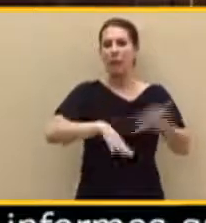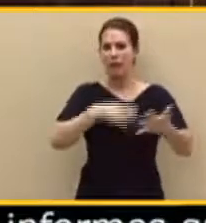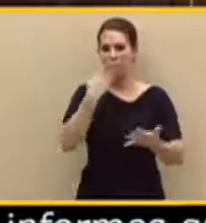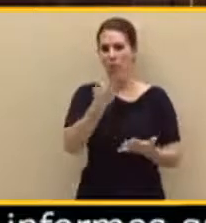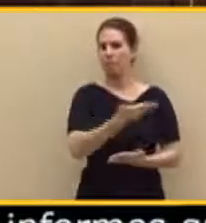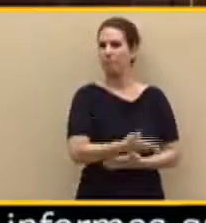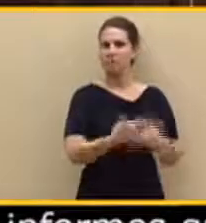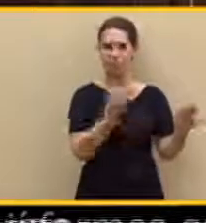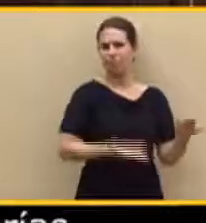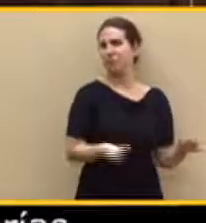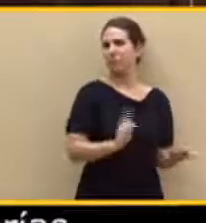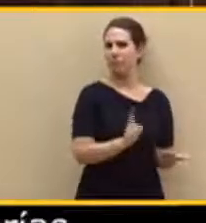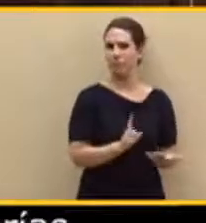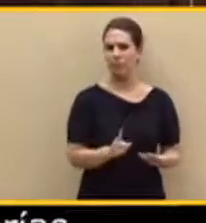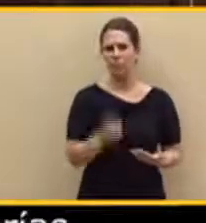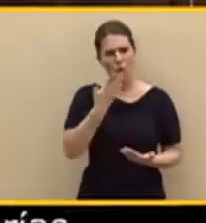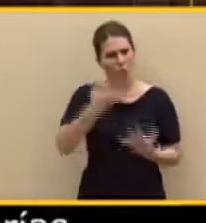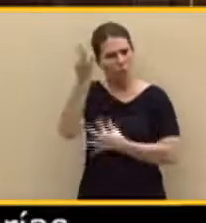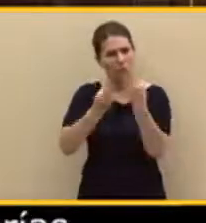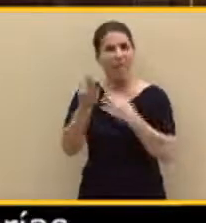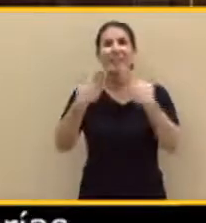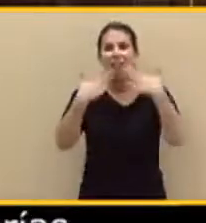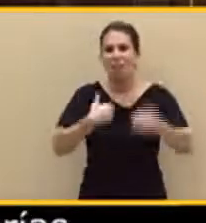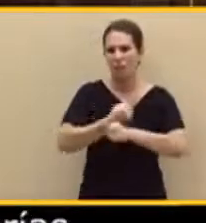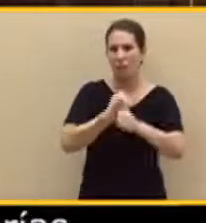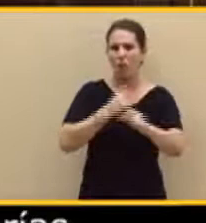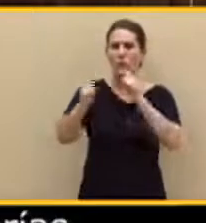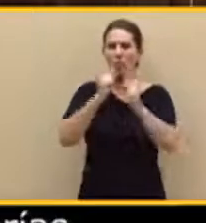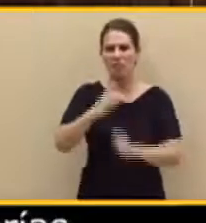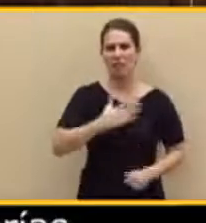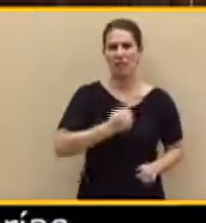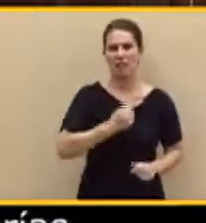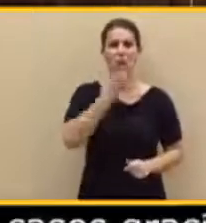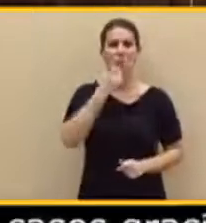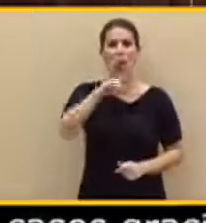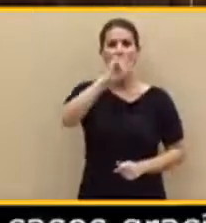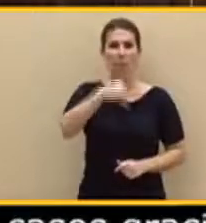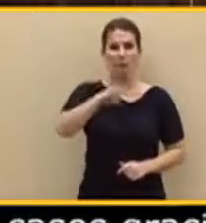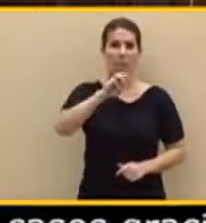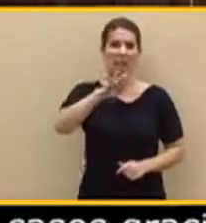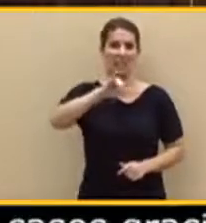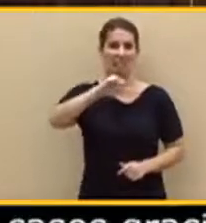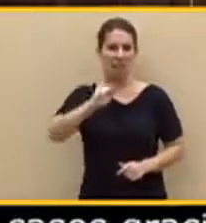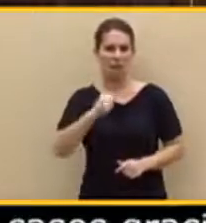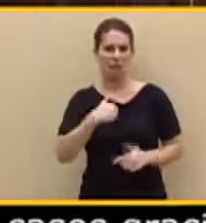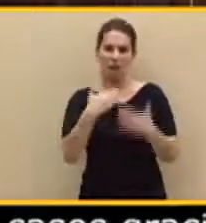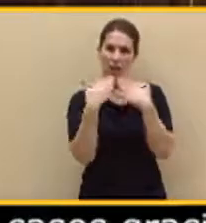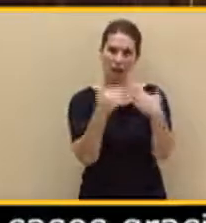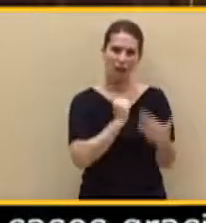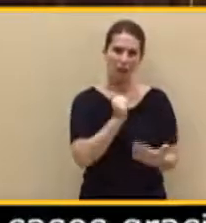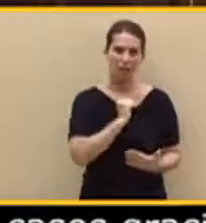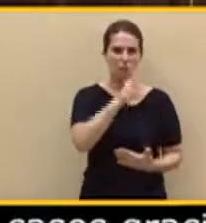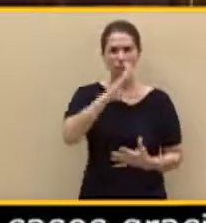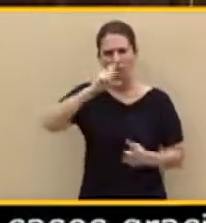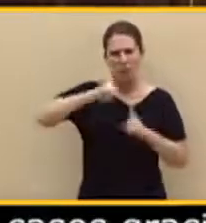los detalles de estos casos gracias al trabajo de periodistas valientes como Patricia López, que aprovecho para agradecer, que reciben innumerables presiones e